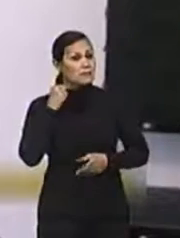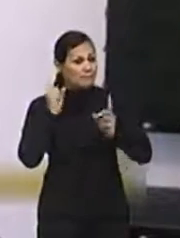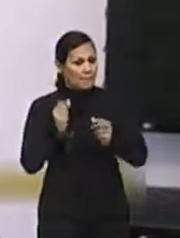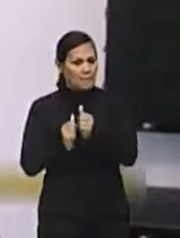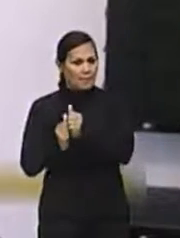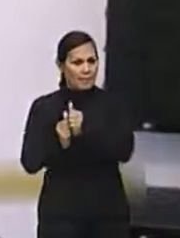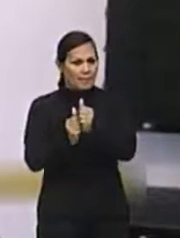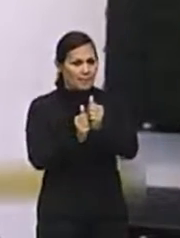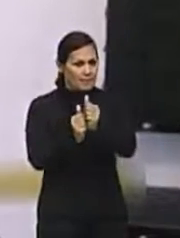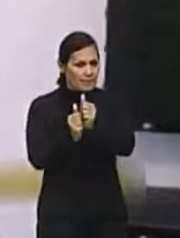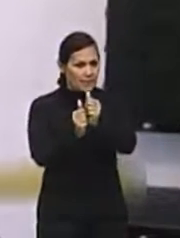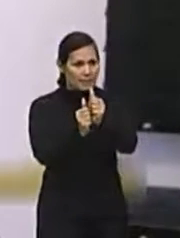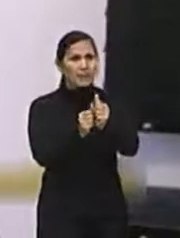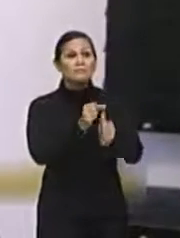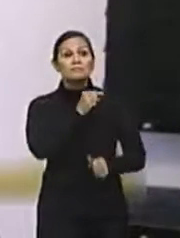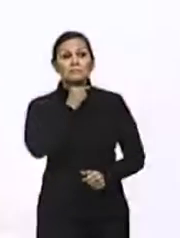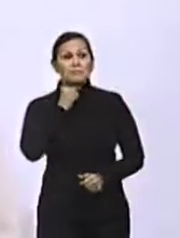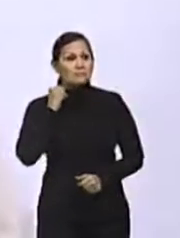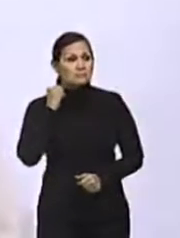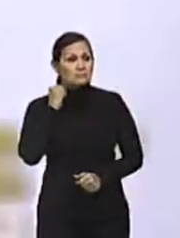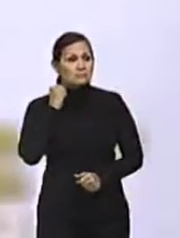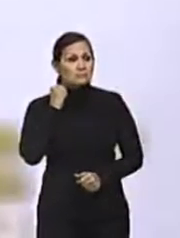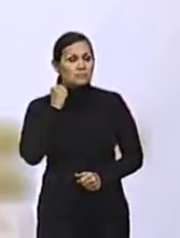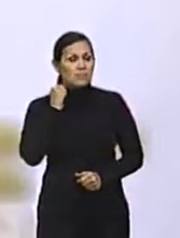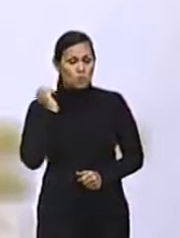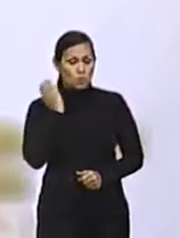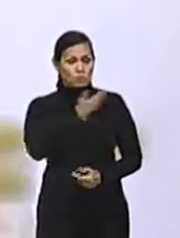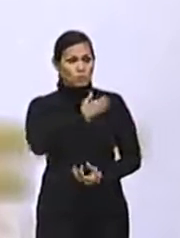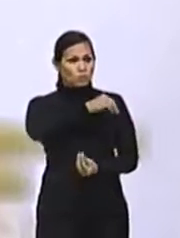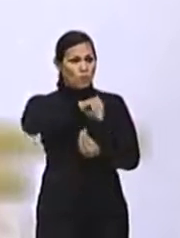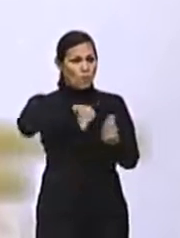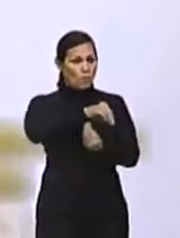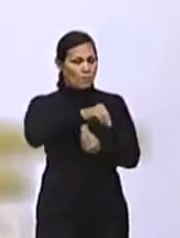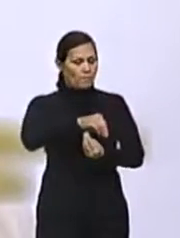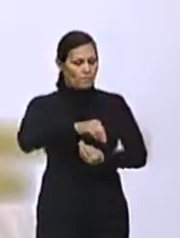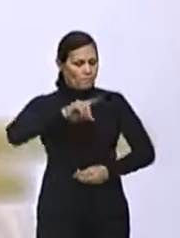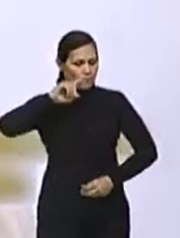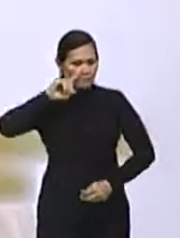guían, los pastores de la iglesia. Nuestro pueblo exige